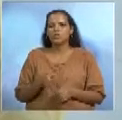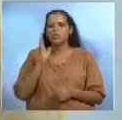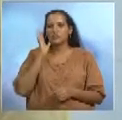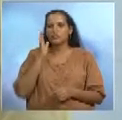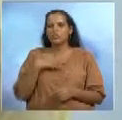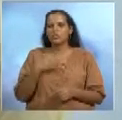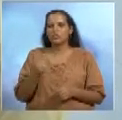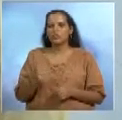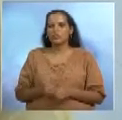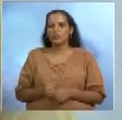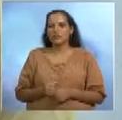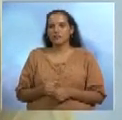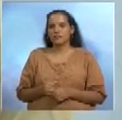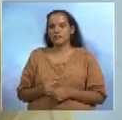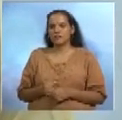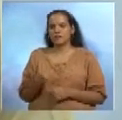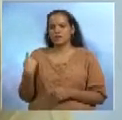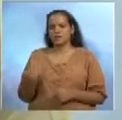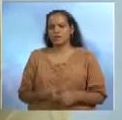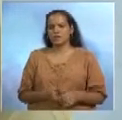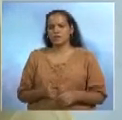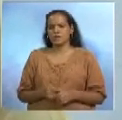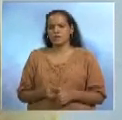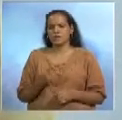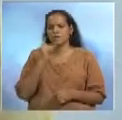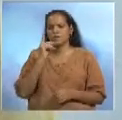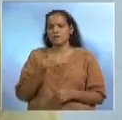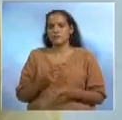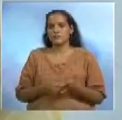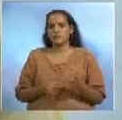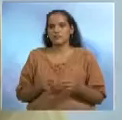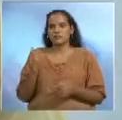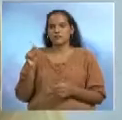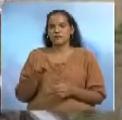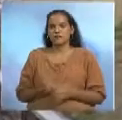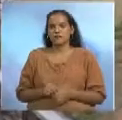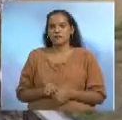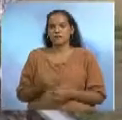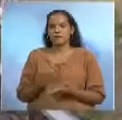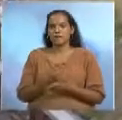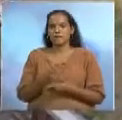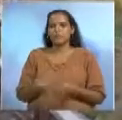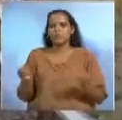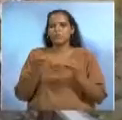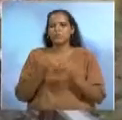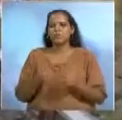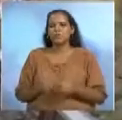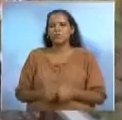hablamos sobre eso, antes el señor presidente acotó sobre eso. No vamos a pagar más. Luis Guerra, Telecosta.